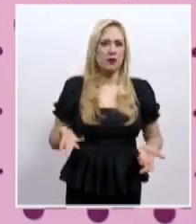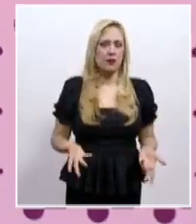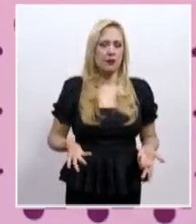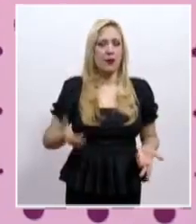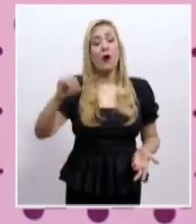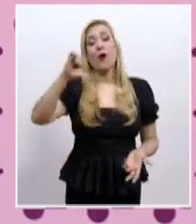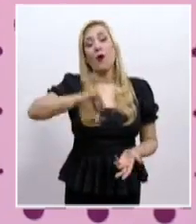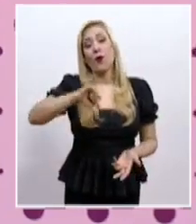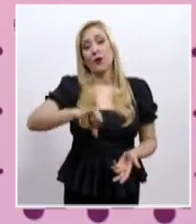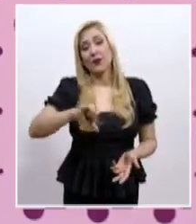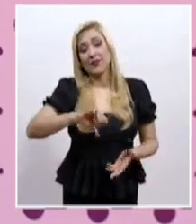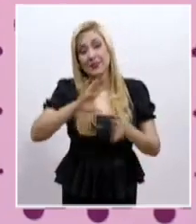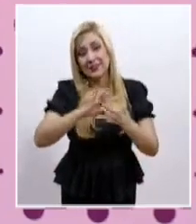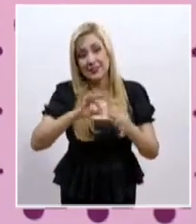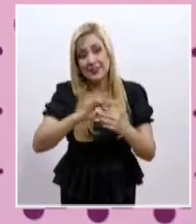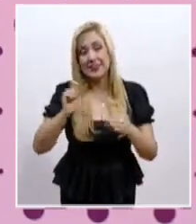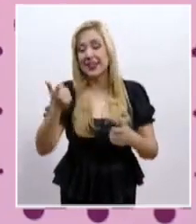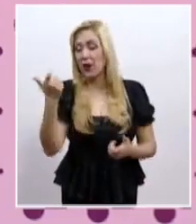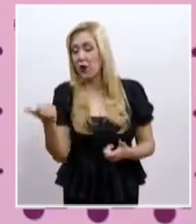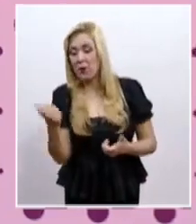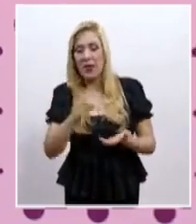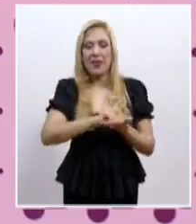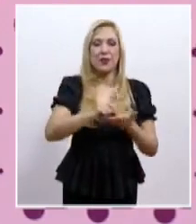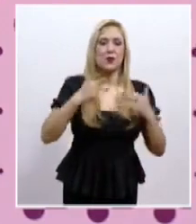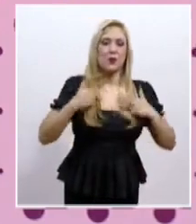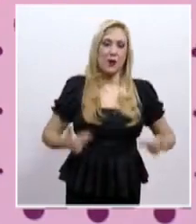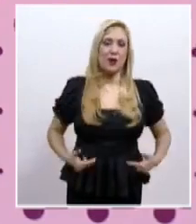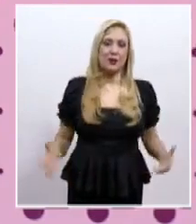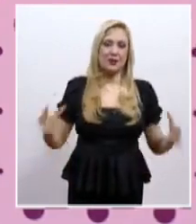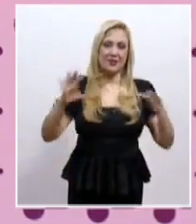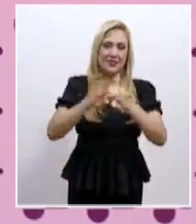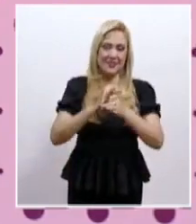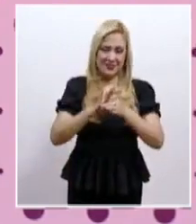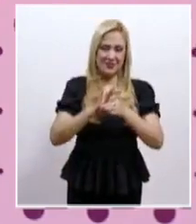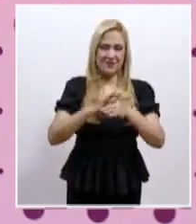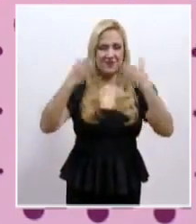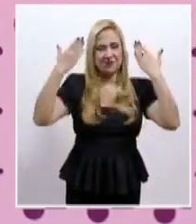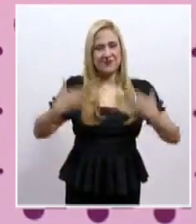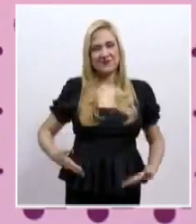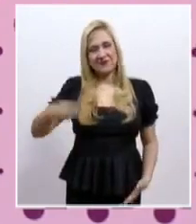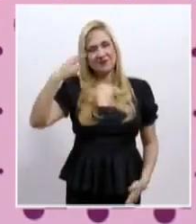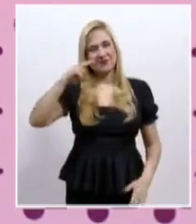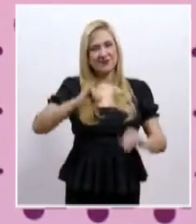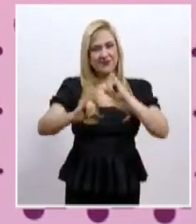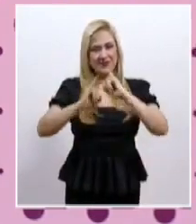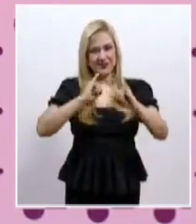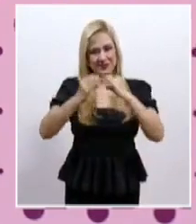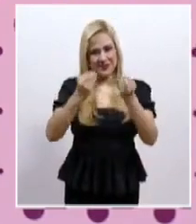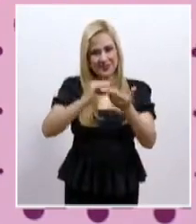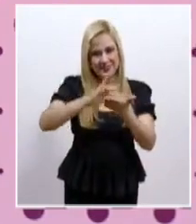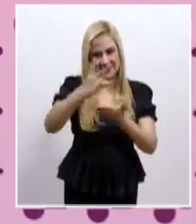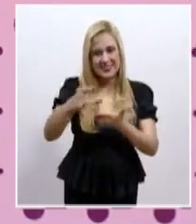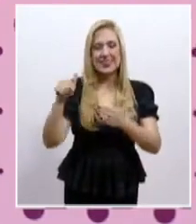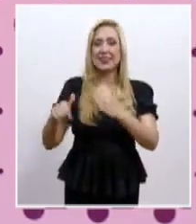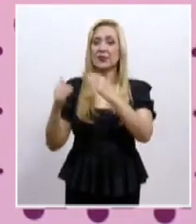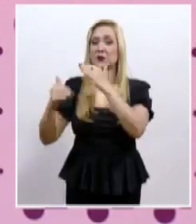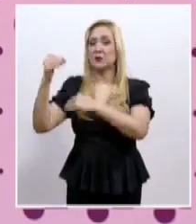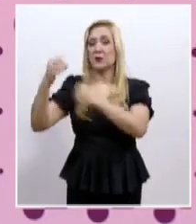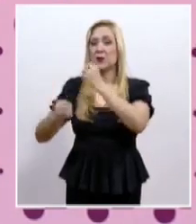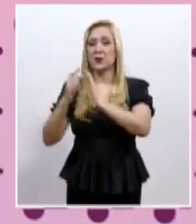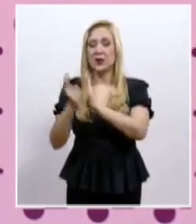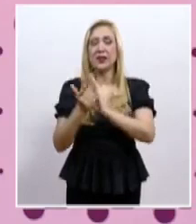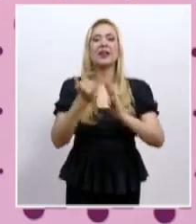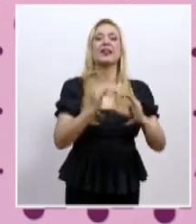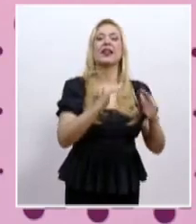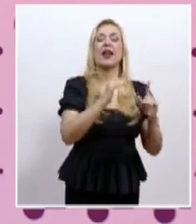hoy platicamos sobre la relación entre economía y derechos humanos y que este programa se hace en colaboración entre la Suprema Corte de Justicia de la Nación y la Oficina